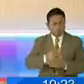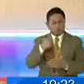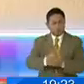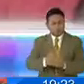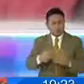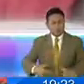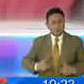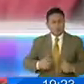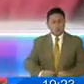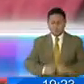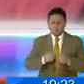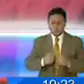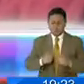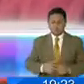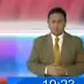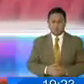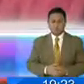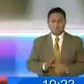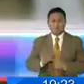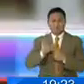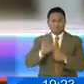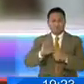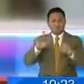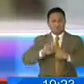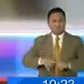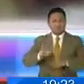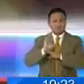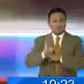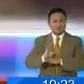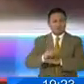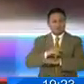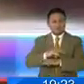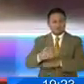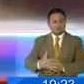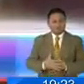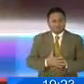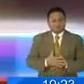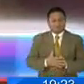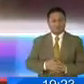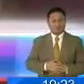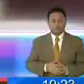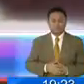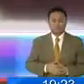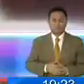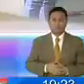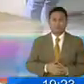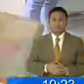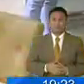con mucha fuerza y valor. Les presentaremos varios testimonios que inspiran en pocos instantes.